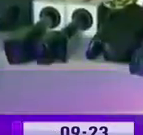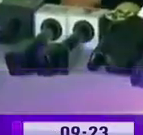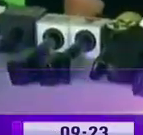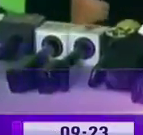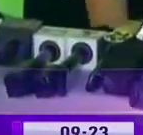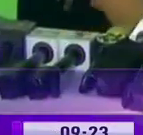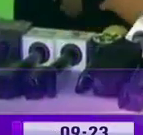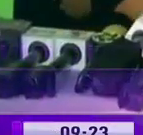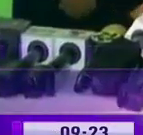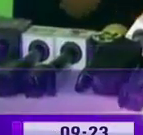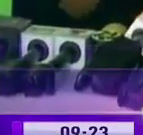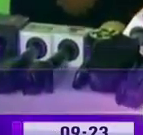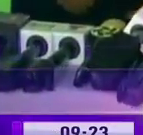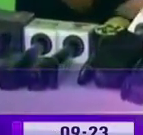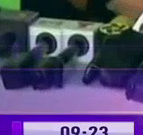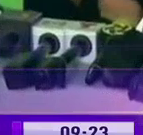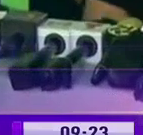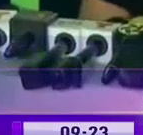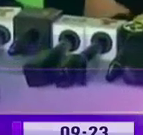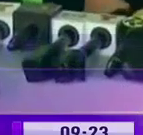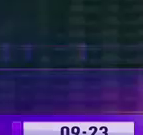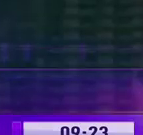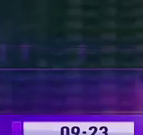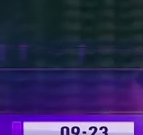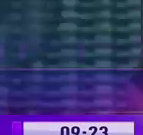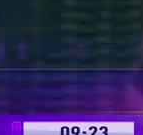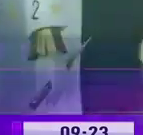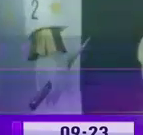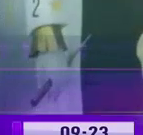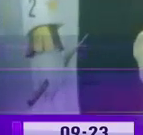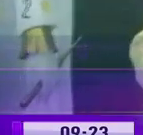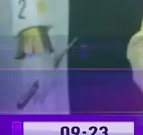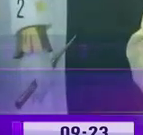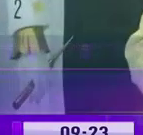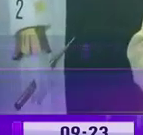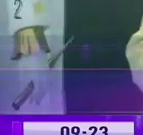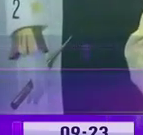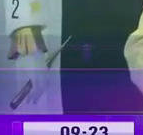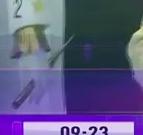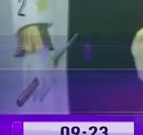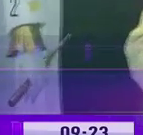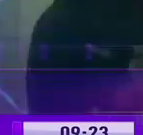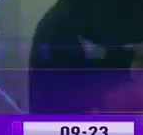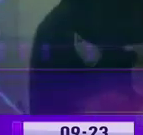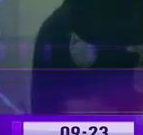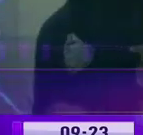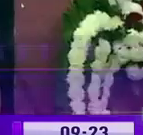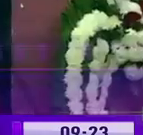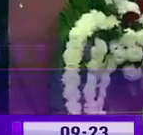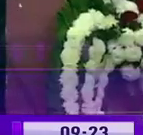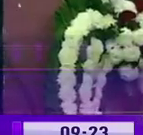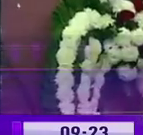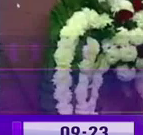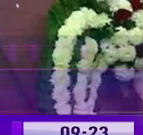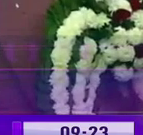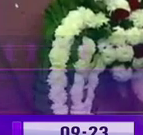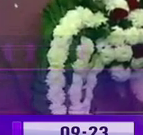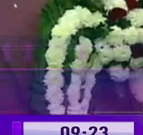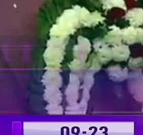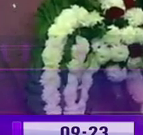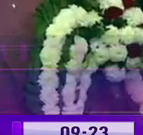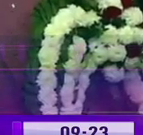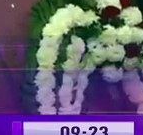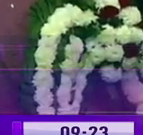de José José por el tipo de entierro que tuvo el príncipe de la canción y también la velación, así que ya les vamos a